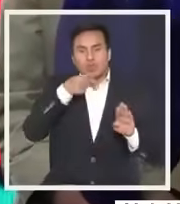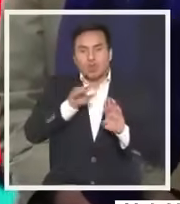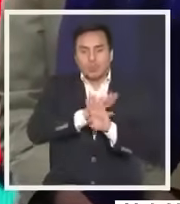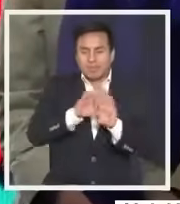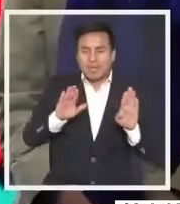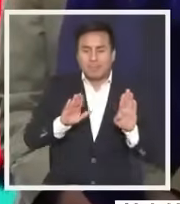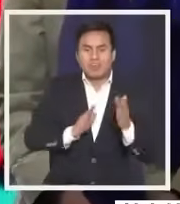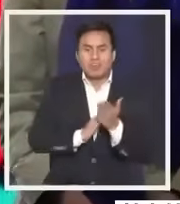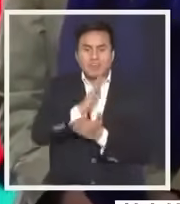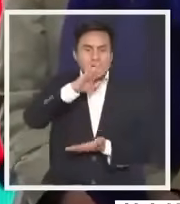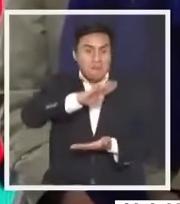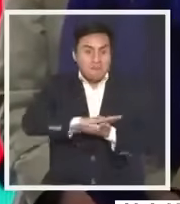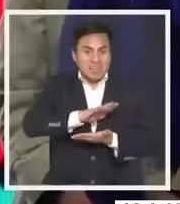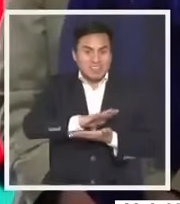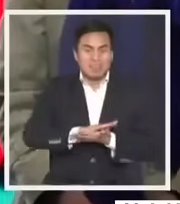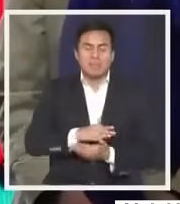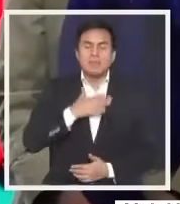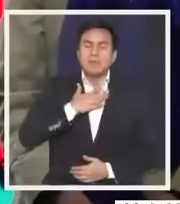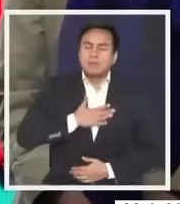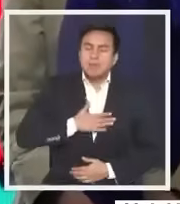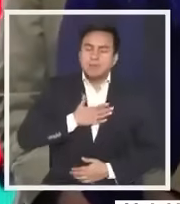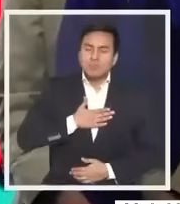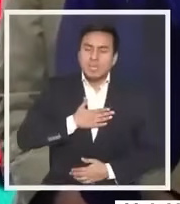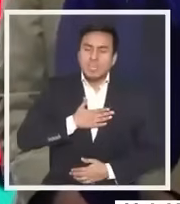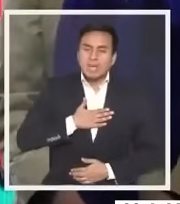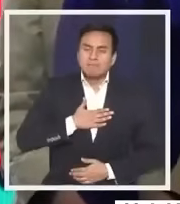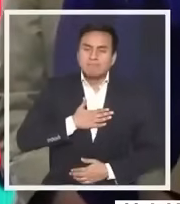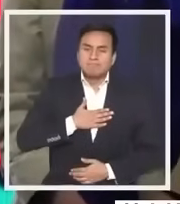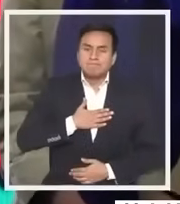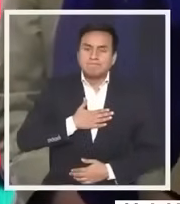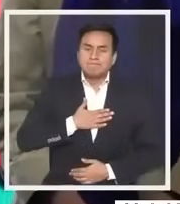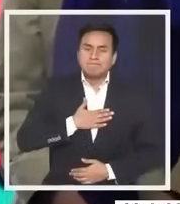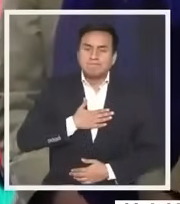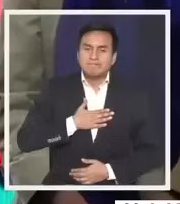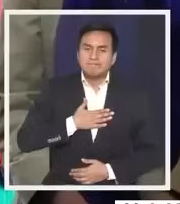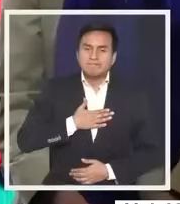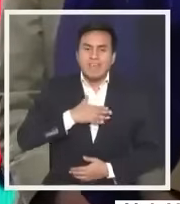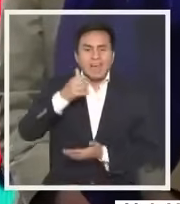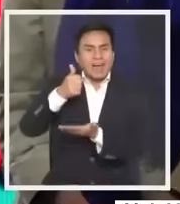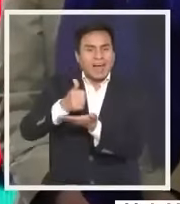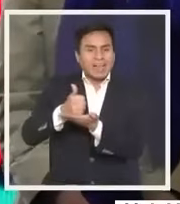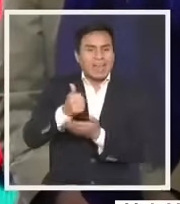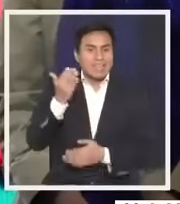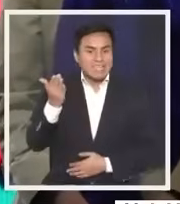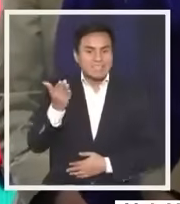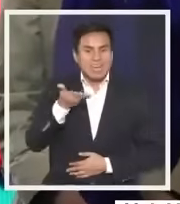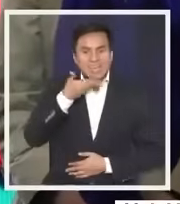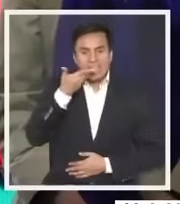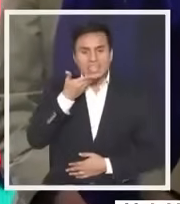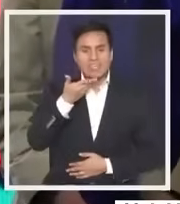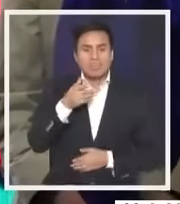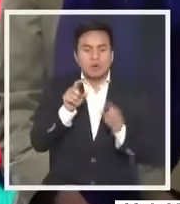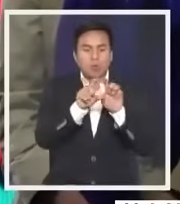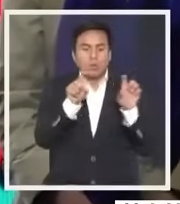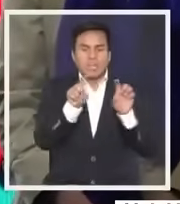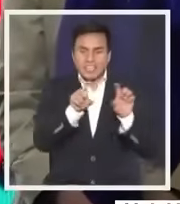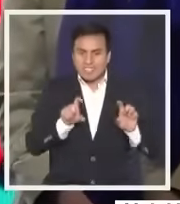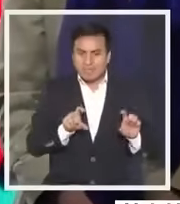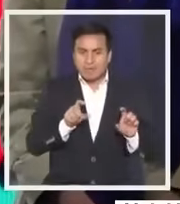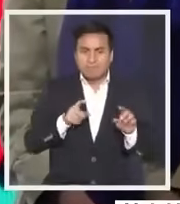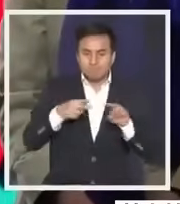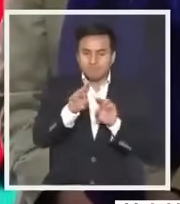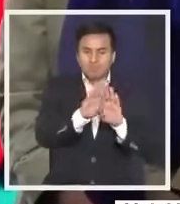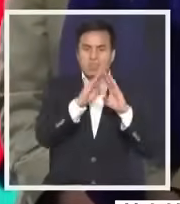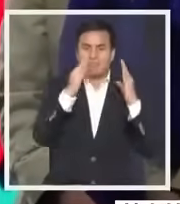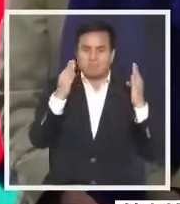para dar paso a la fiesta, me gustaría, tal como la alcaldesa, recitar unas décimas para inaugurar